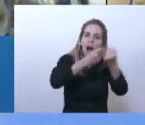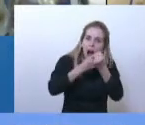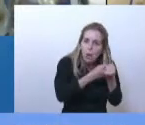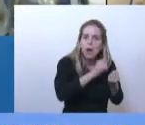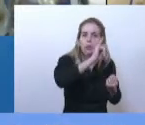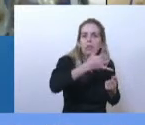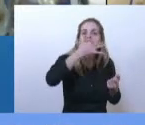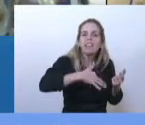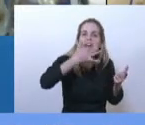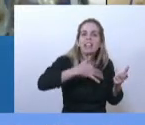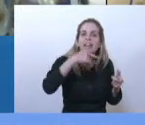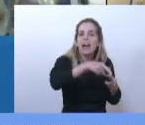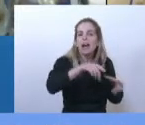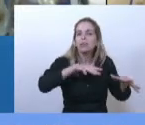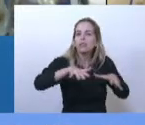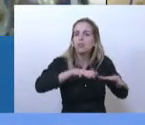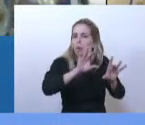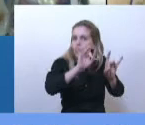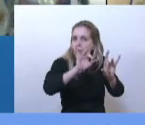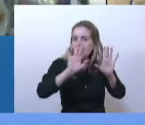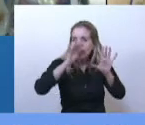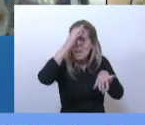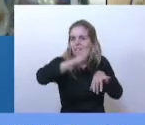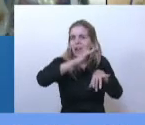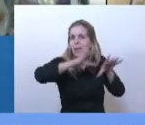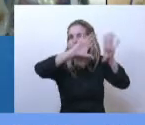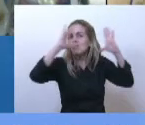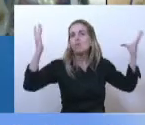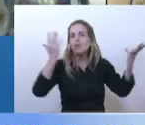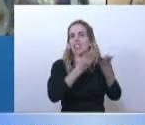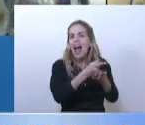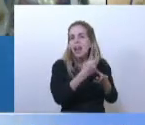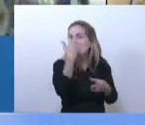pandemia de dimensiones inconmensurables única